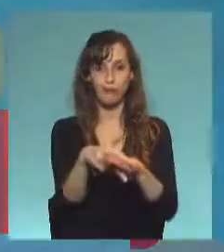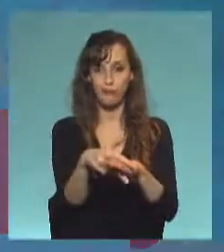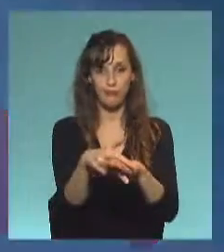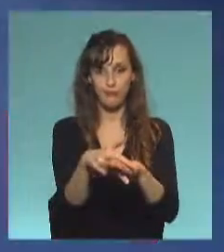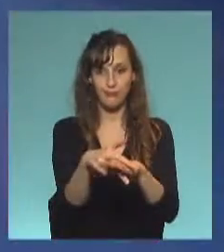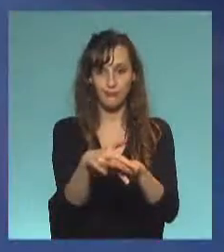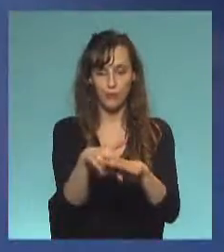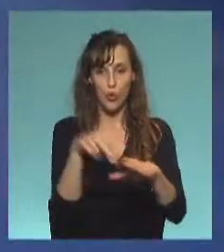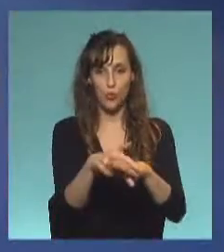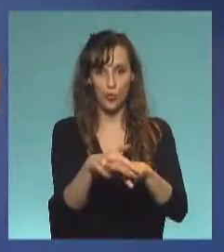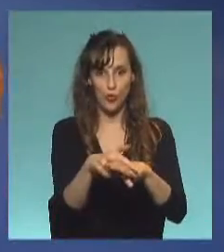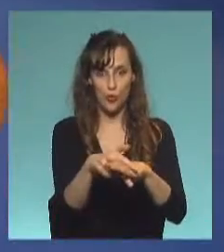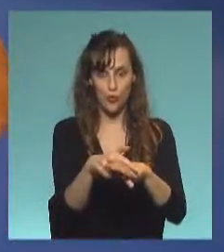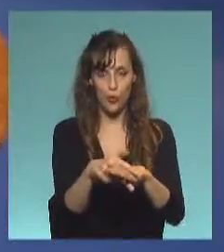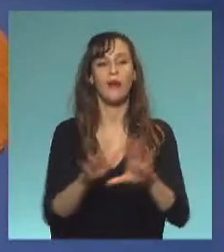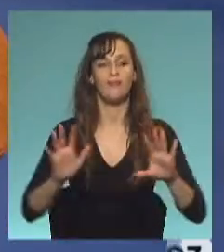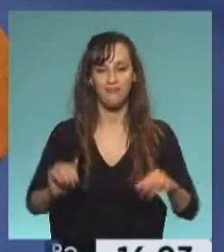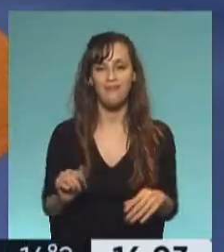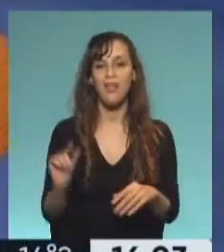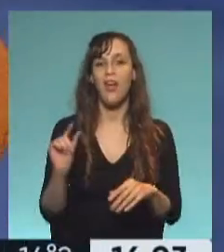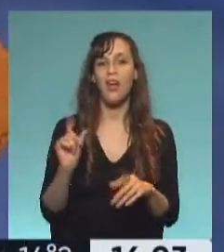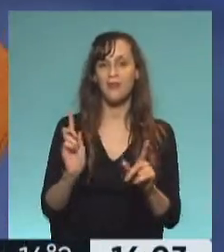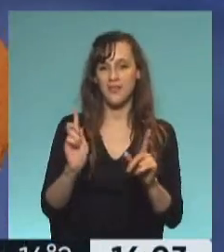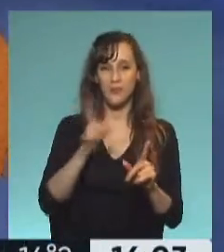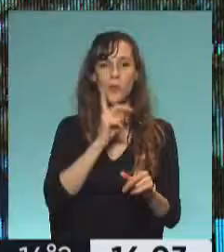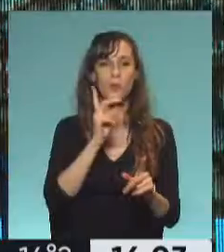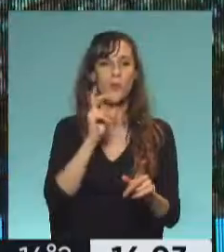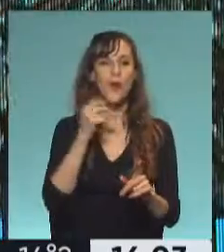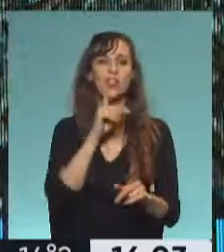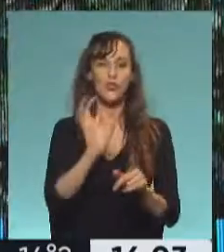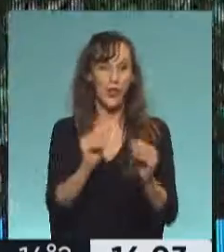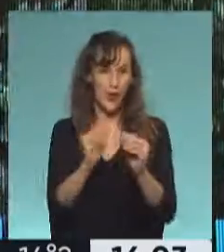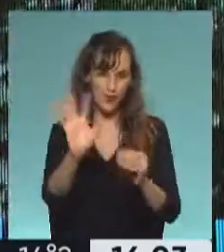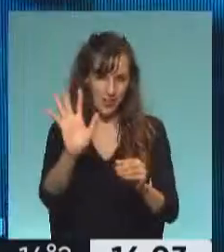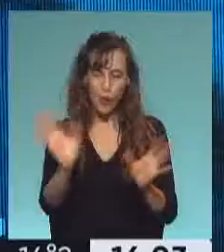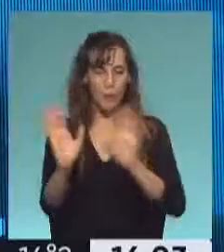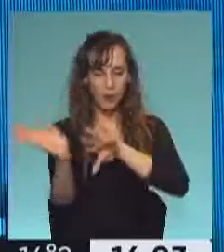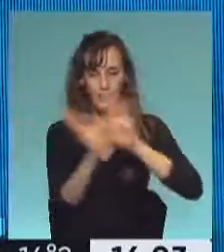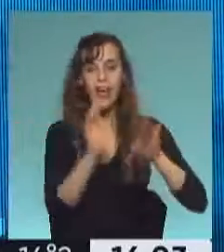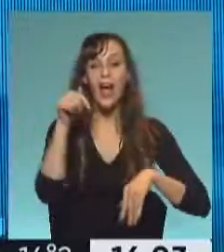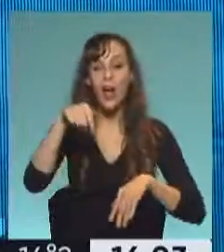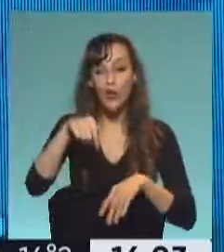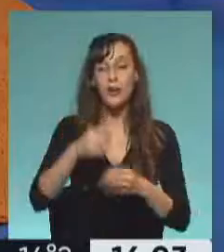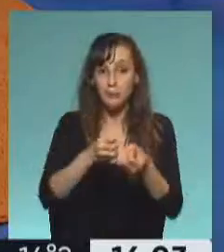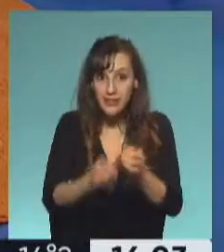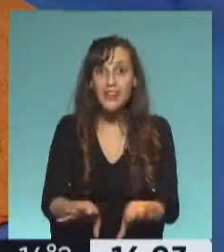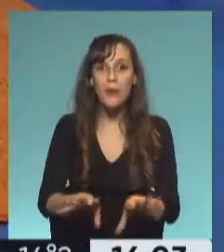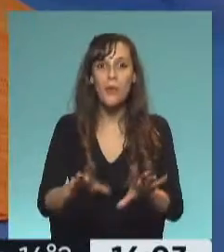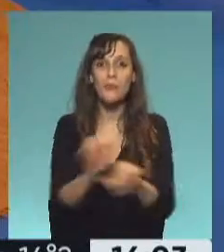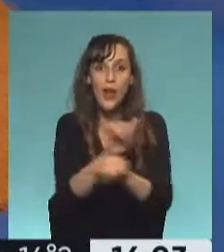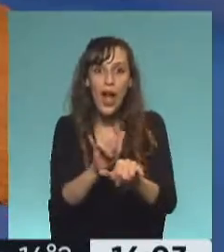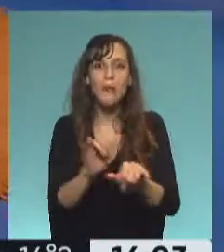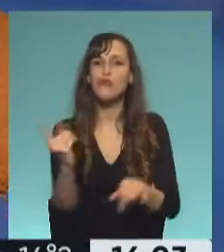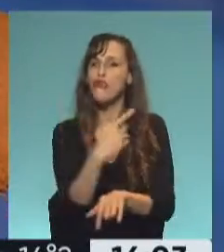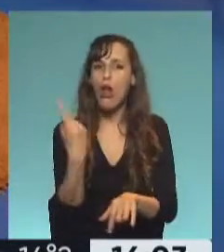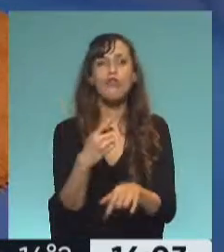Estoy de celestito y blanco. Chau, chau. Estaba Juanito saludando todavía. Exactamente, arrancamos todo. Estamos conectados de viernes